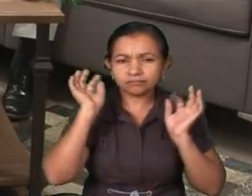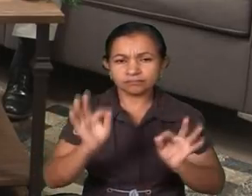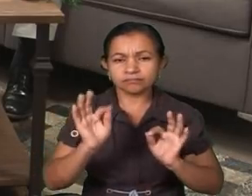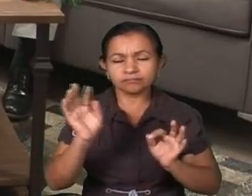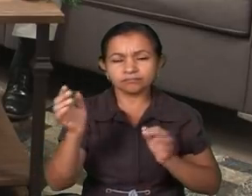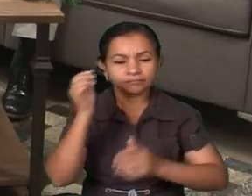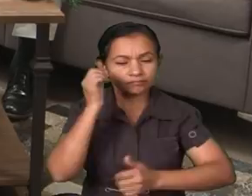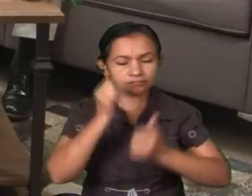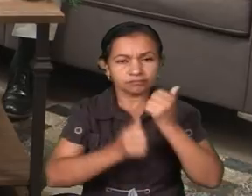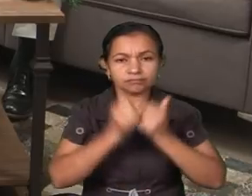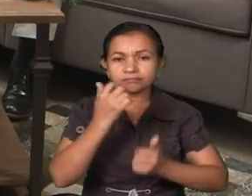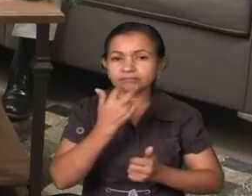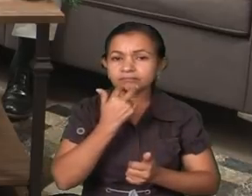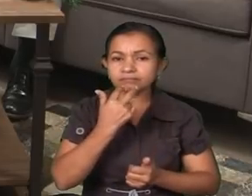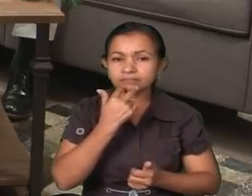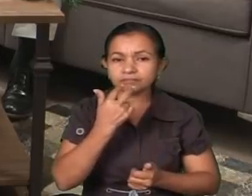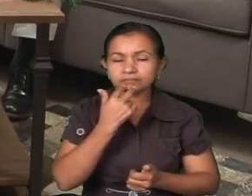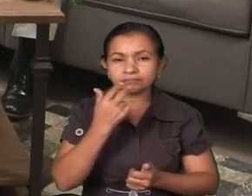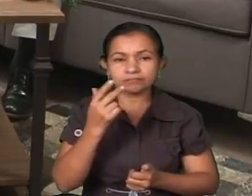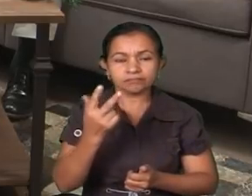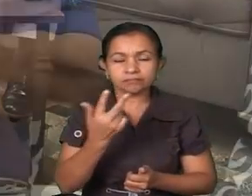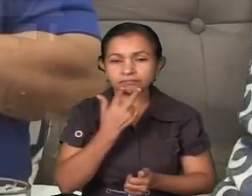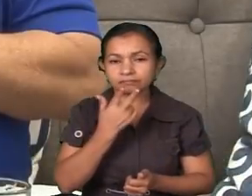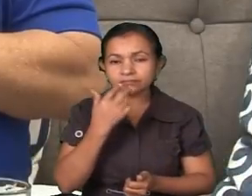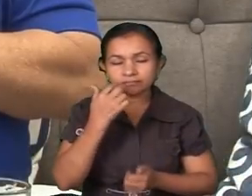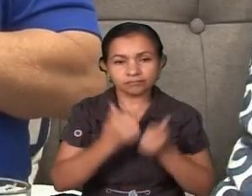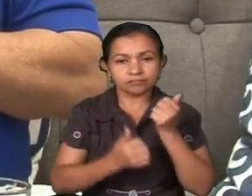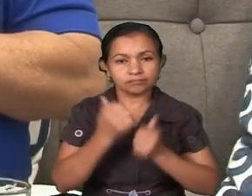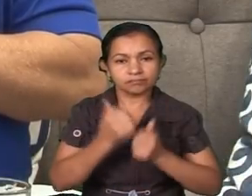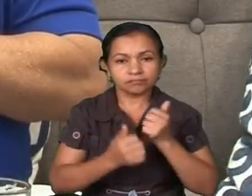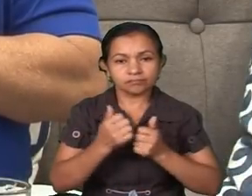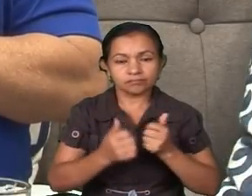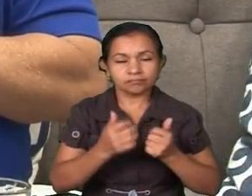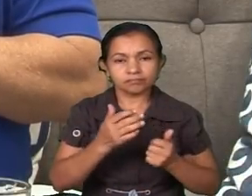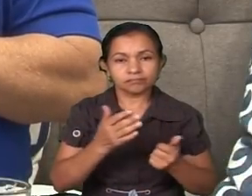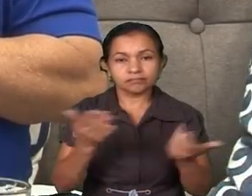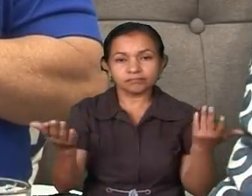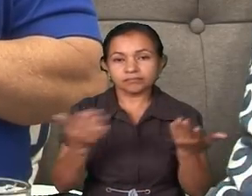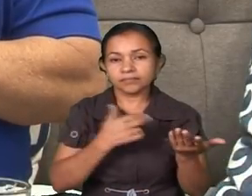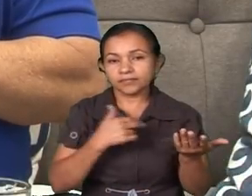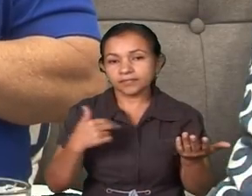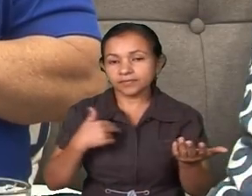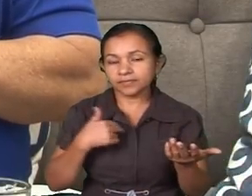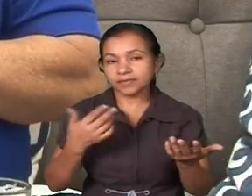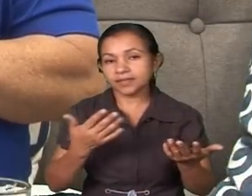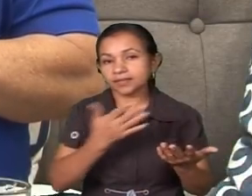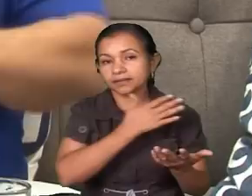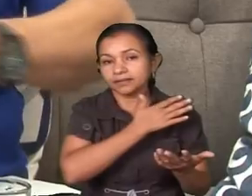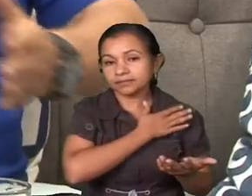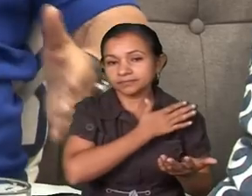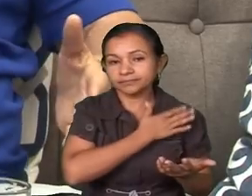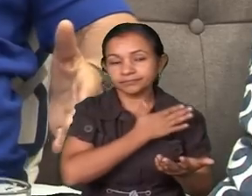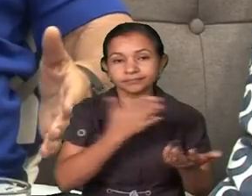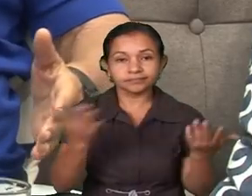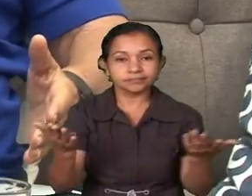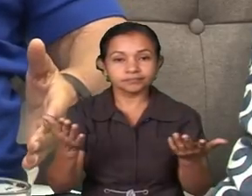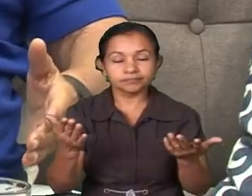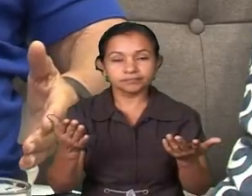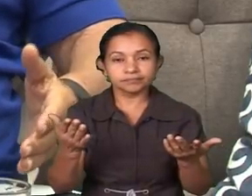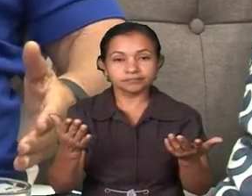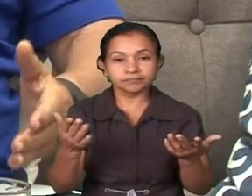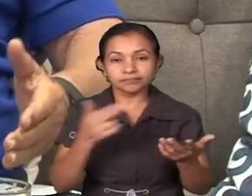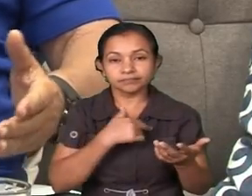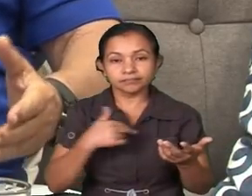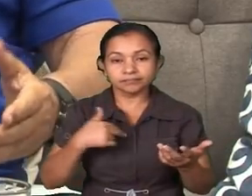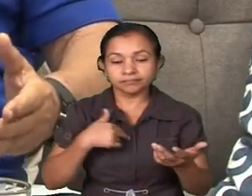problemas, le aseguro que usted no vuelve a tener problemas con la Guardia Somocista. Y entonces me vine